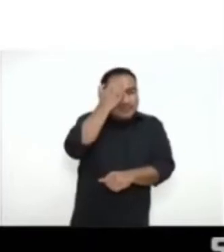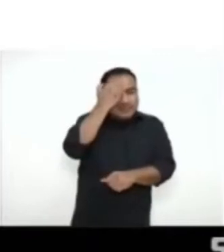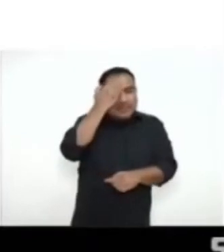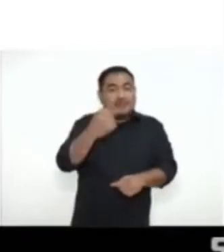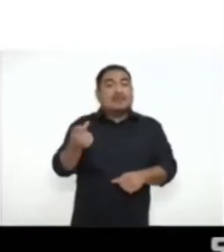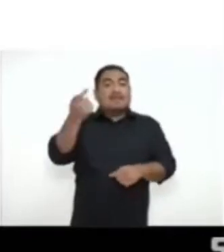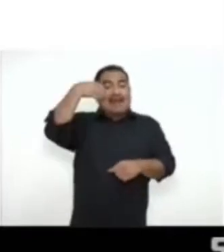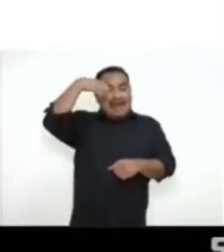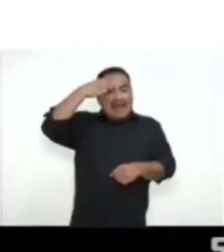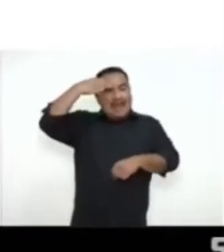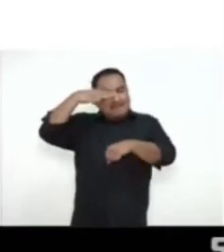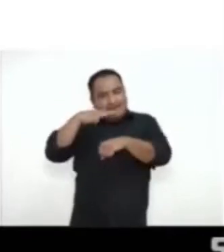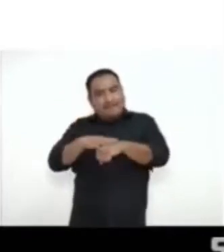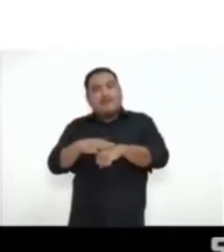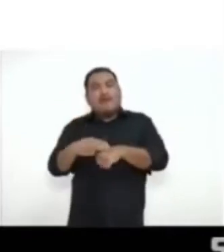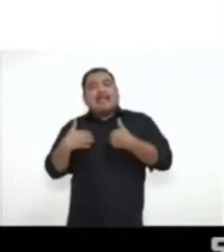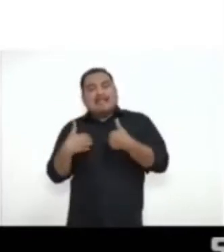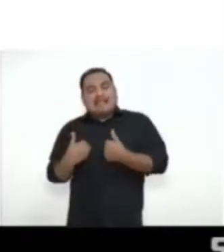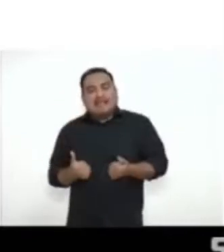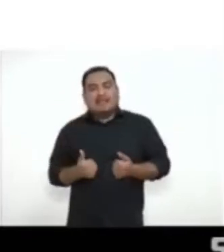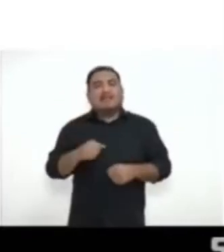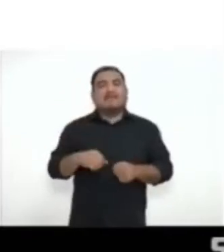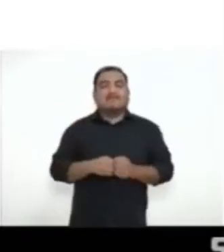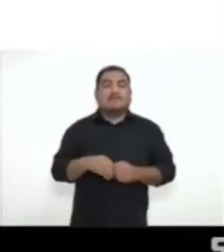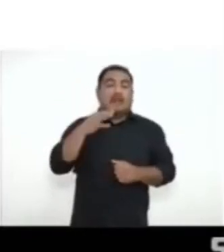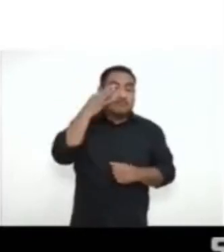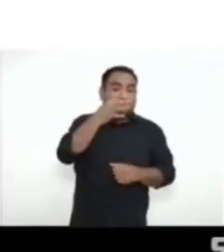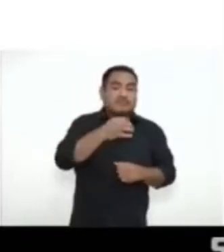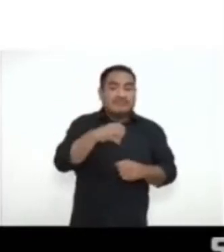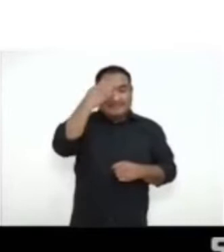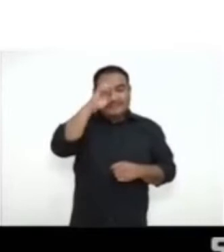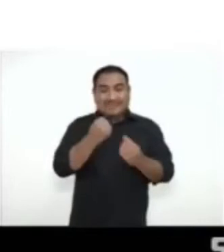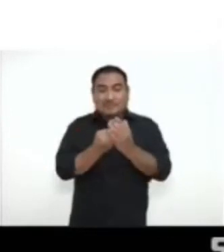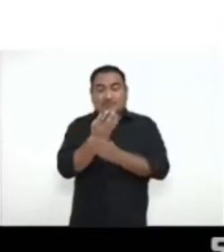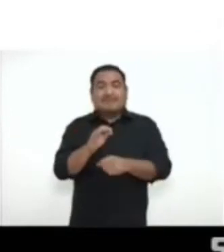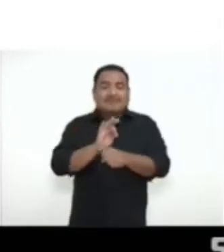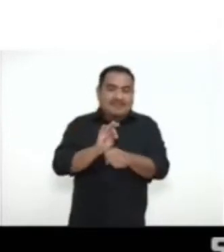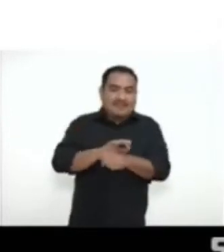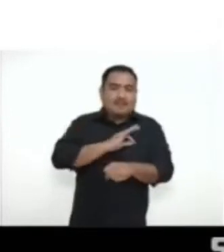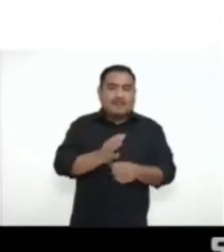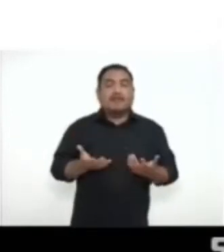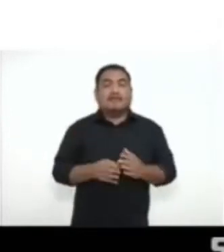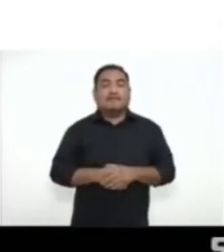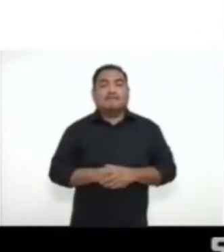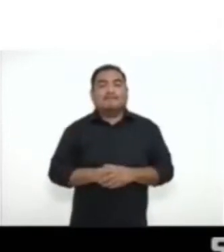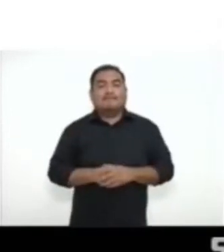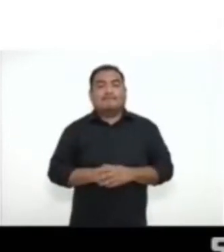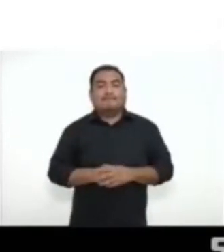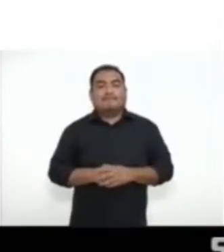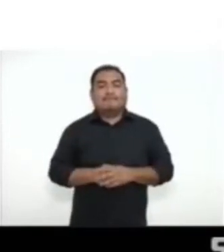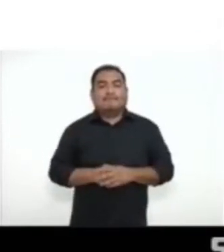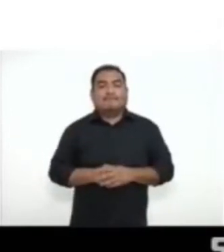solución ganadora de supervivencia. Pero muchas veces esta solución ganadora de supervivencia es